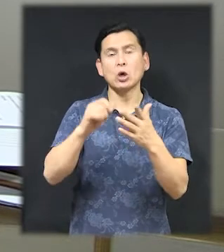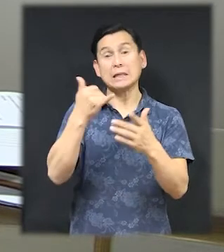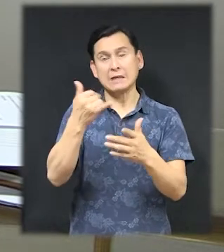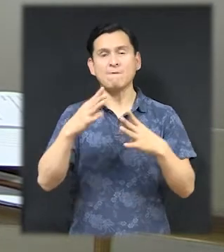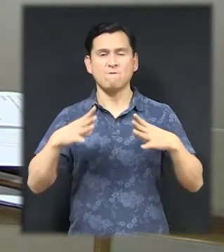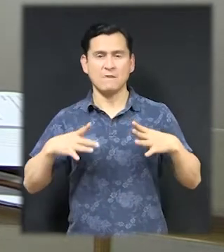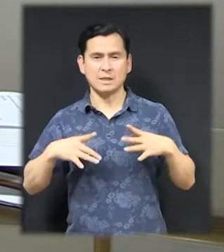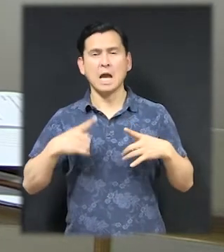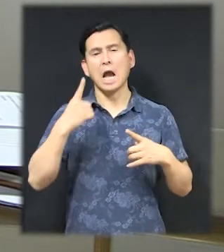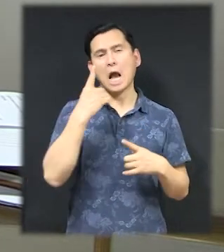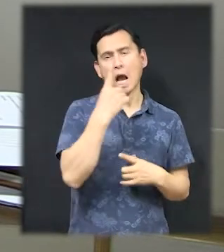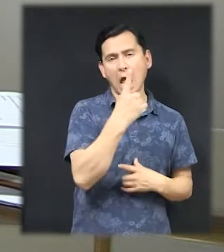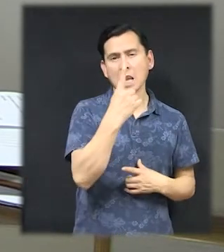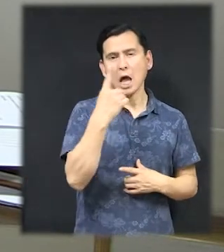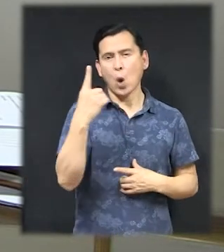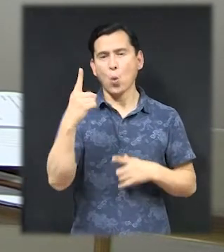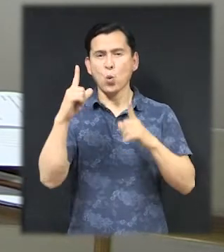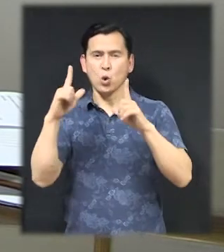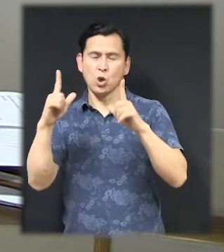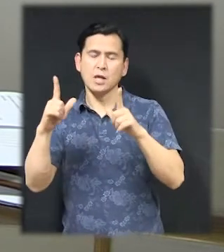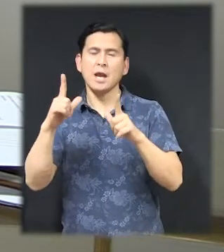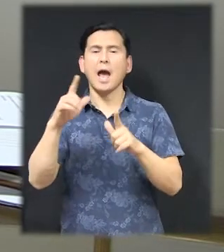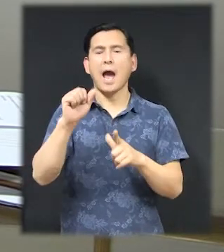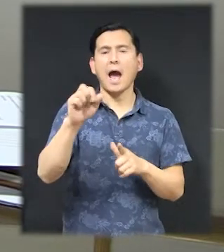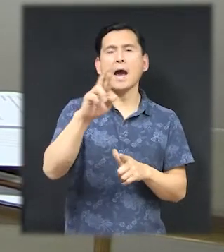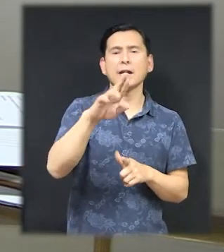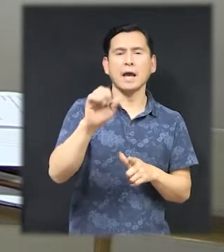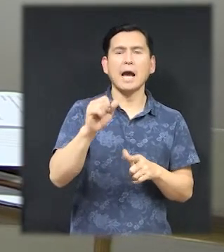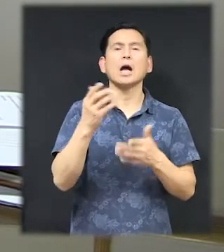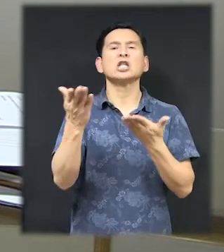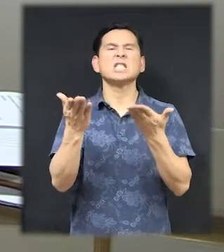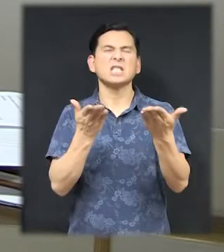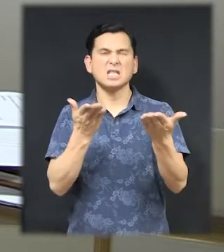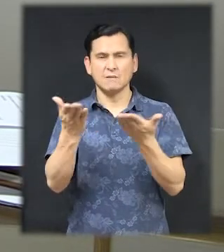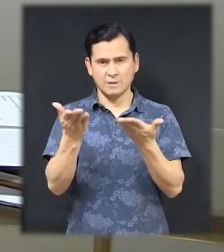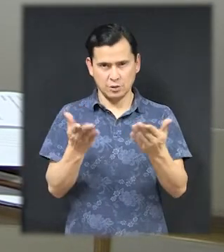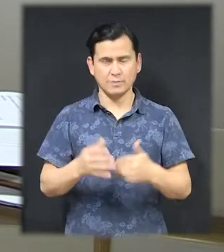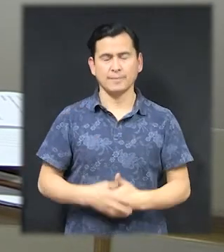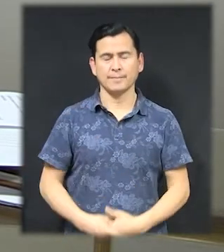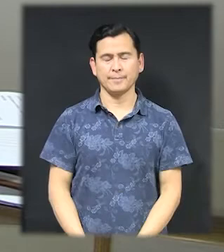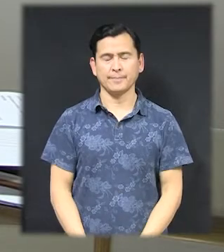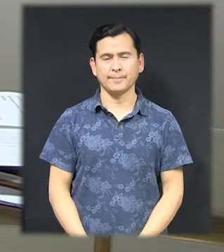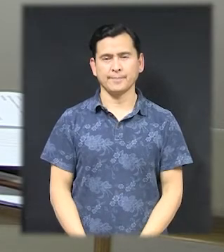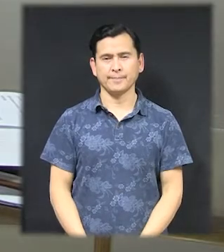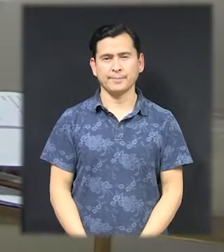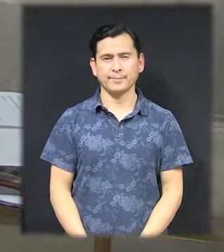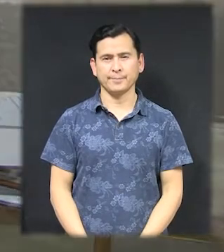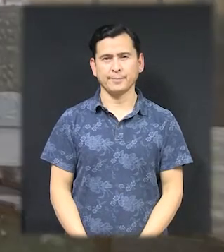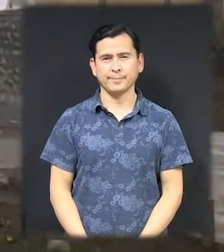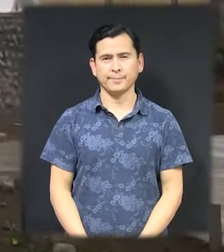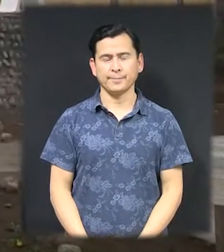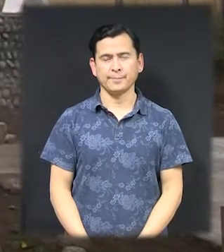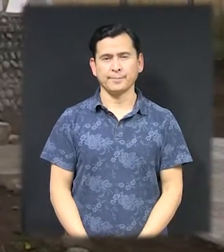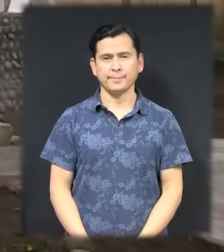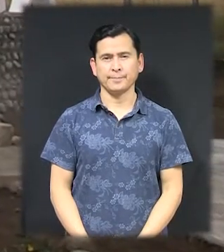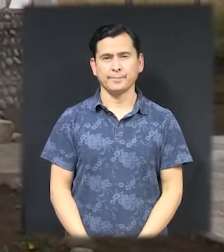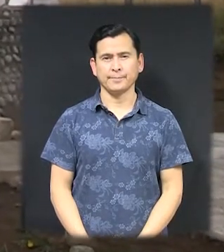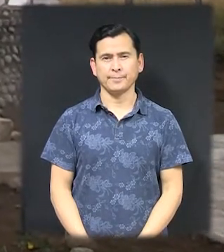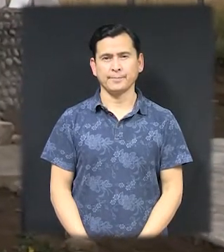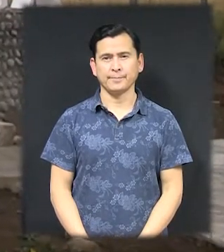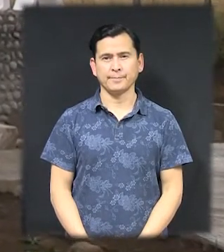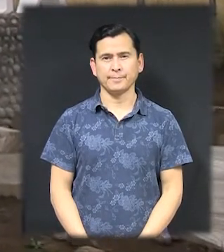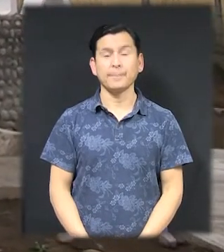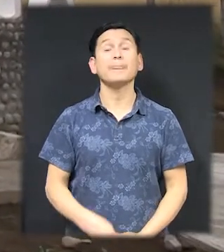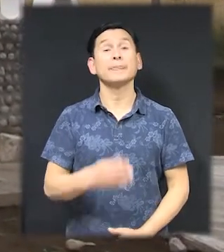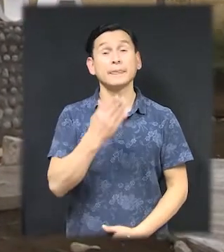es que el año lo partimos con algunas actividades presenciales que tuvieron que ver con reuniones del Consejo de Desarrollo Hospitalario y la visita a